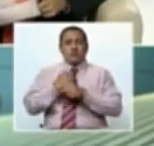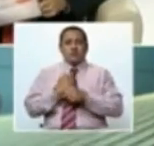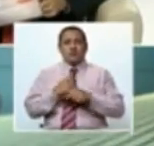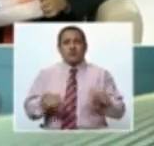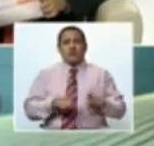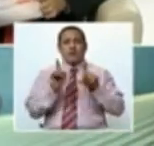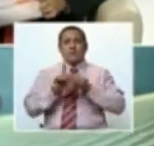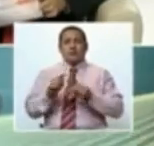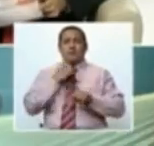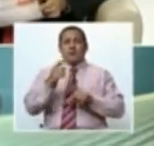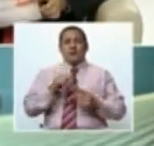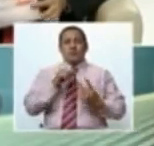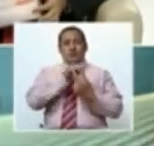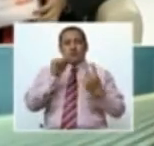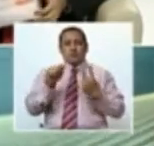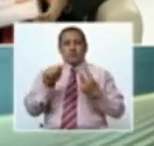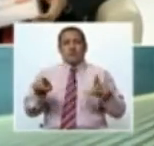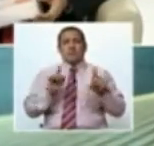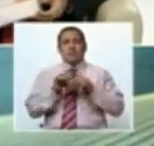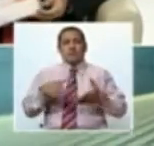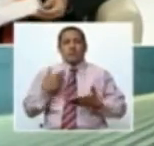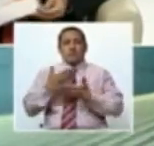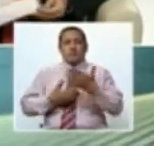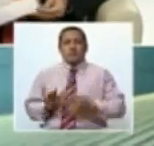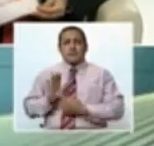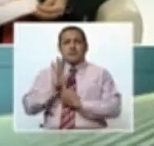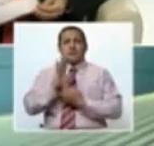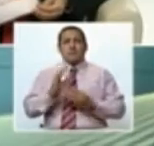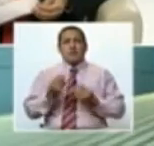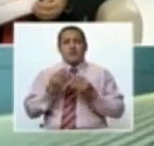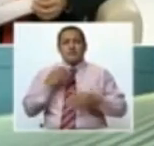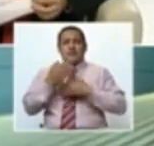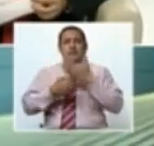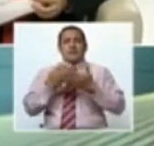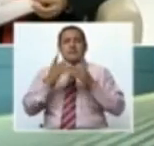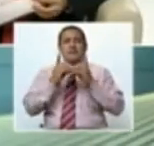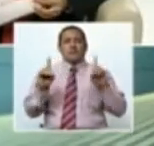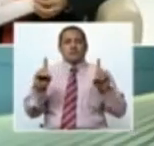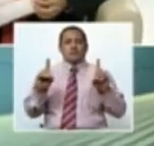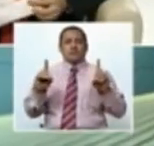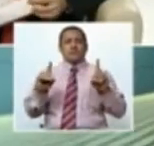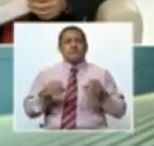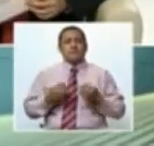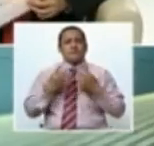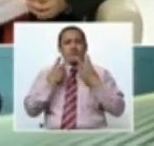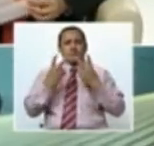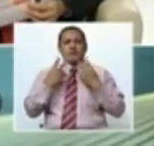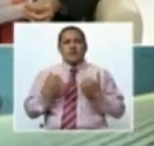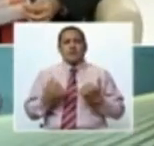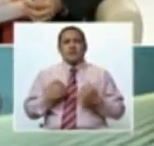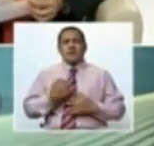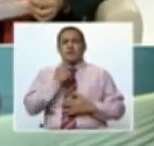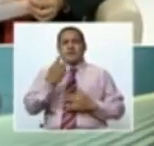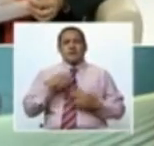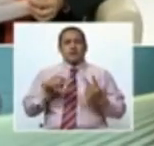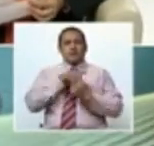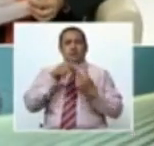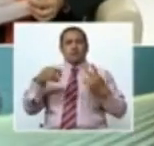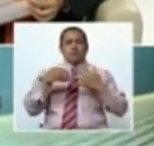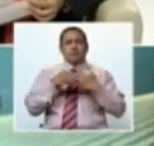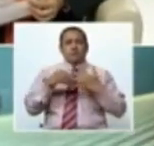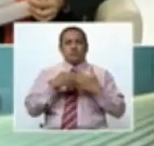años para que una de las dos partes pueda alegarlo para que se produzca el divorcio. Correcto, y en este caso, esta